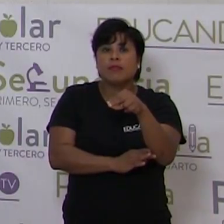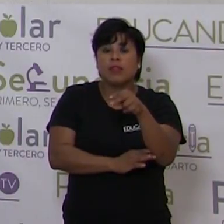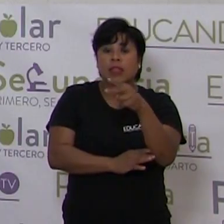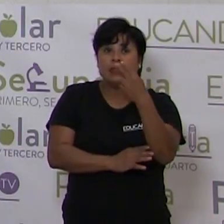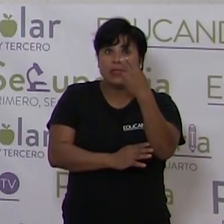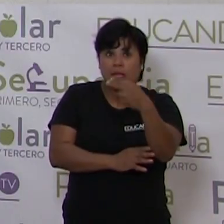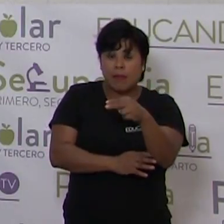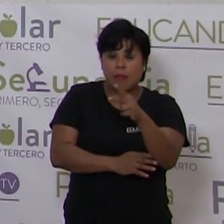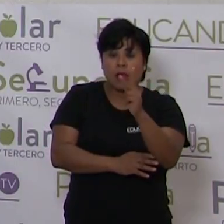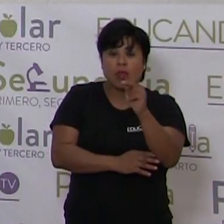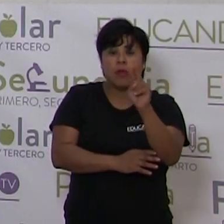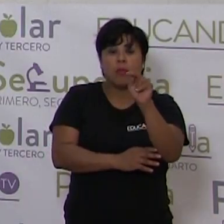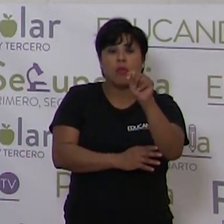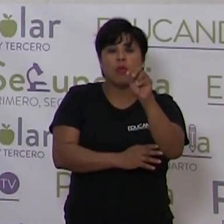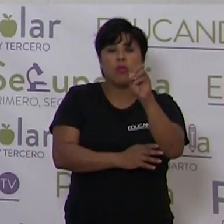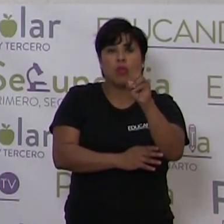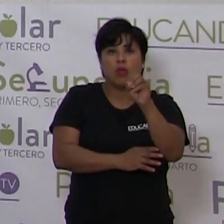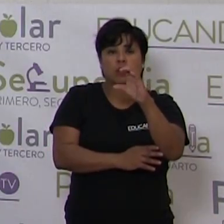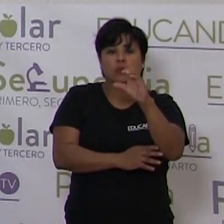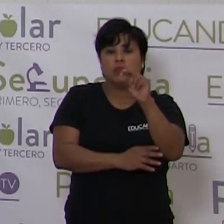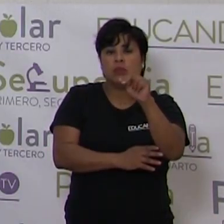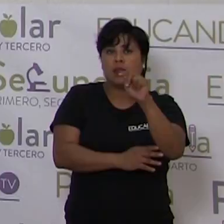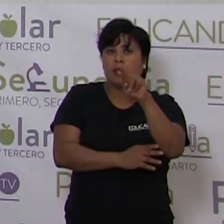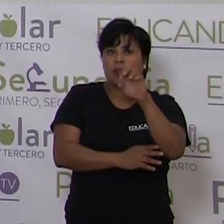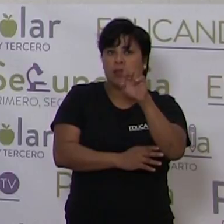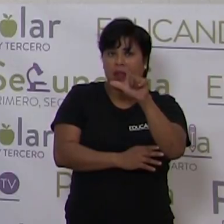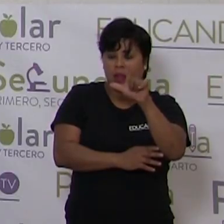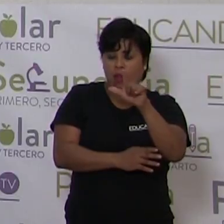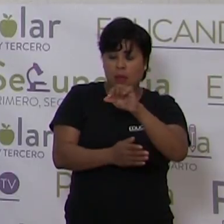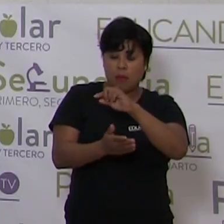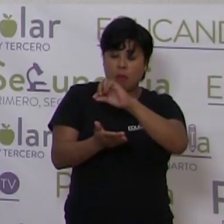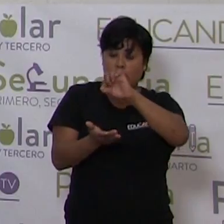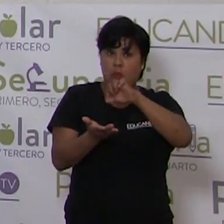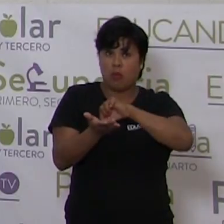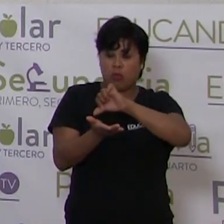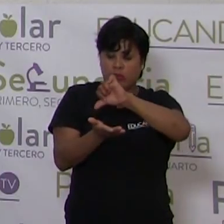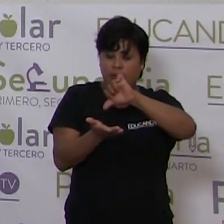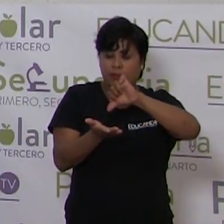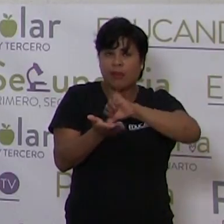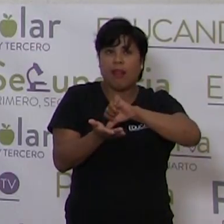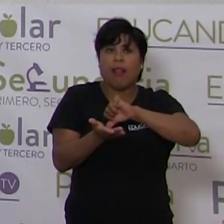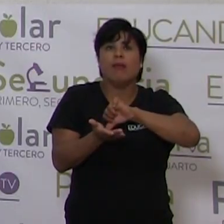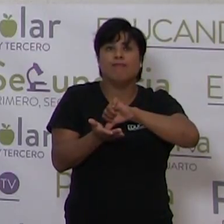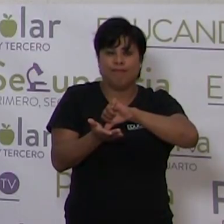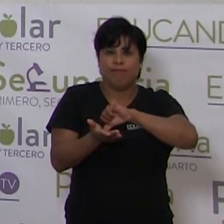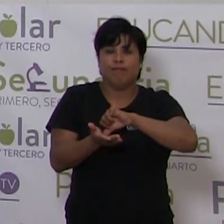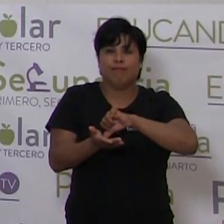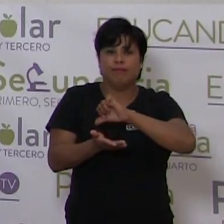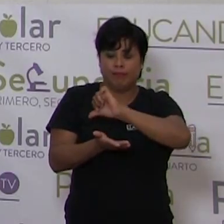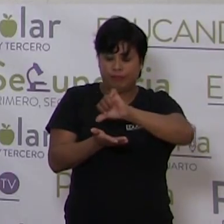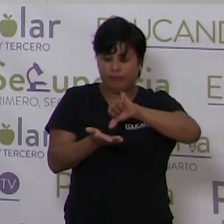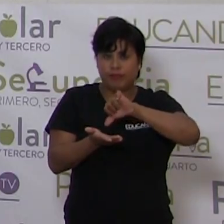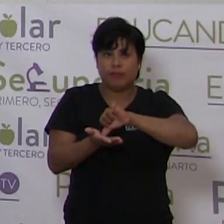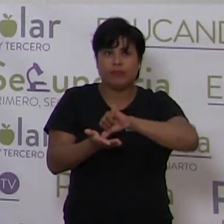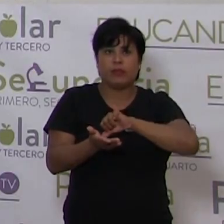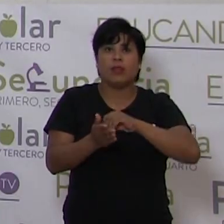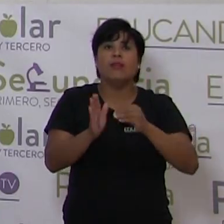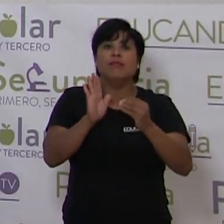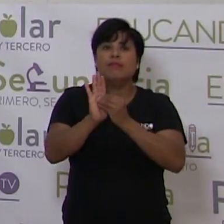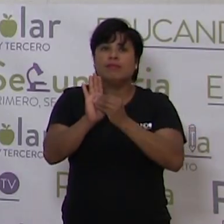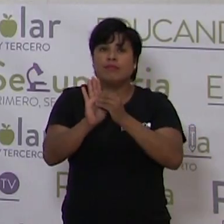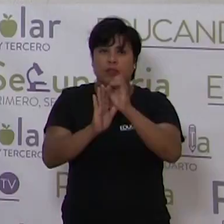punto central homotético, ¿sí? Y le voy a poner como O.